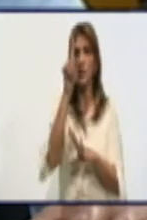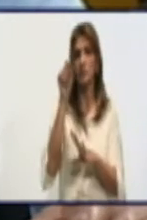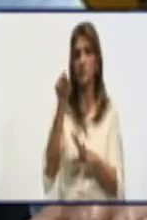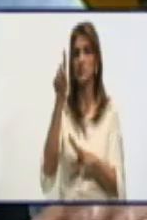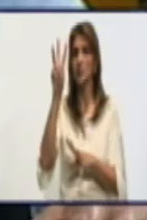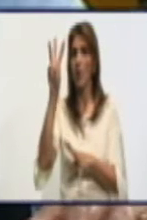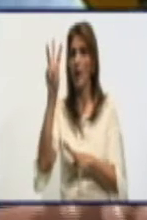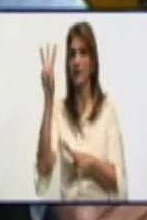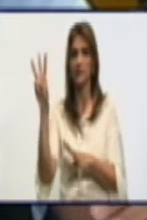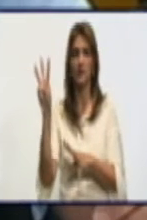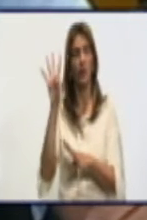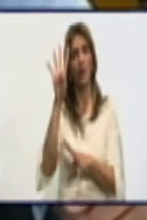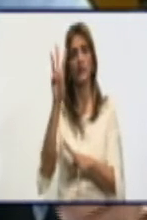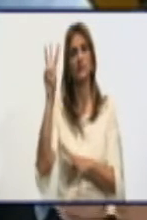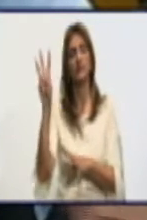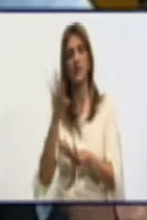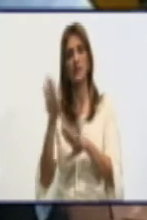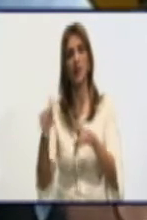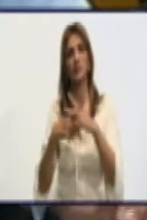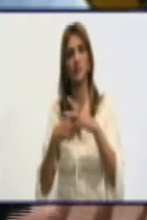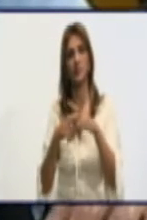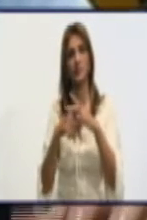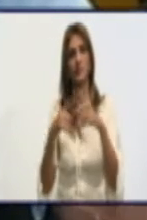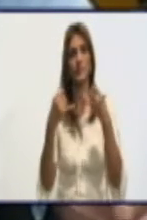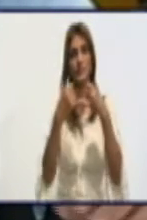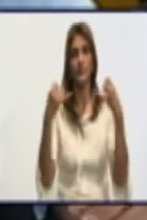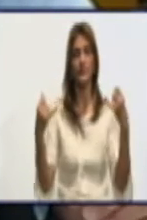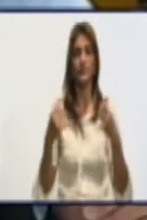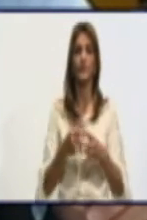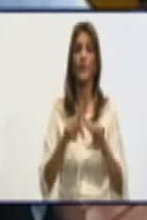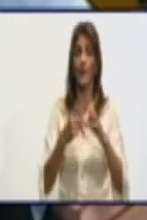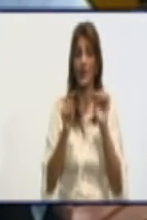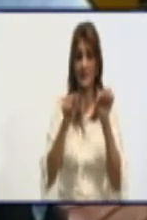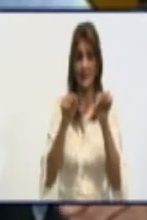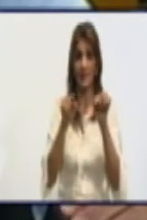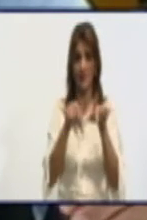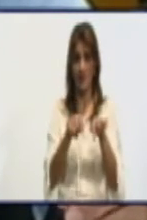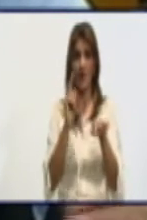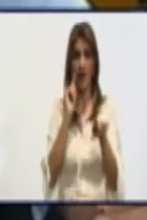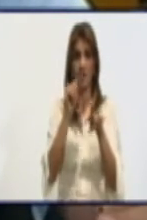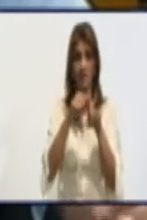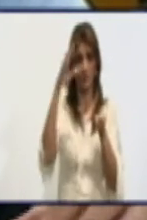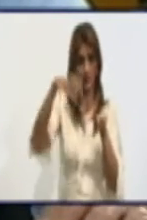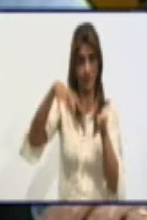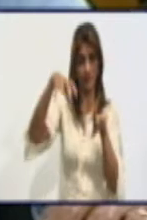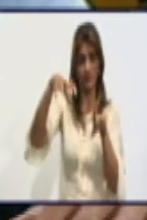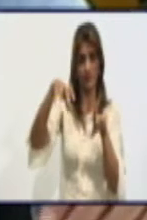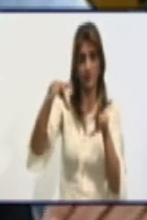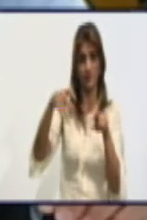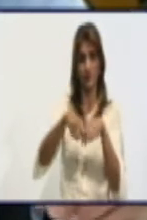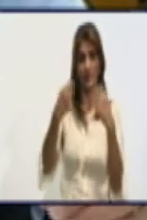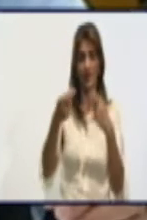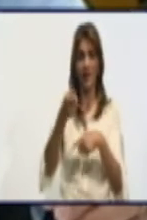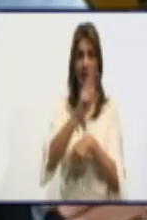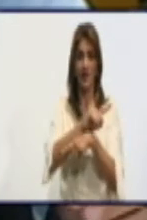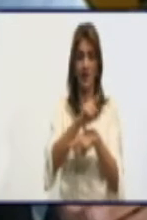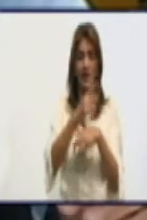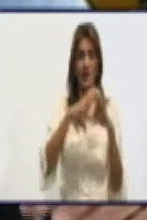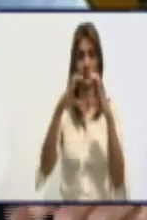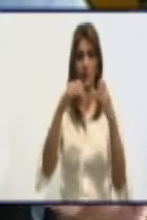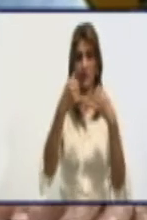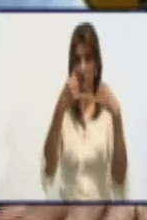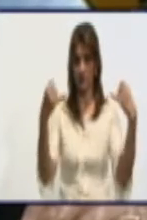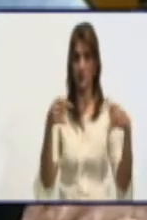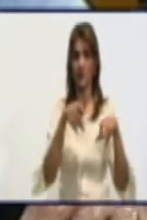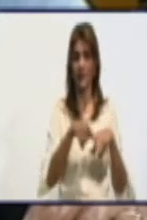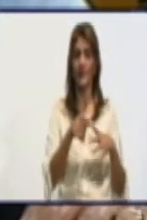el servicio completo. También, motivado por esta misma causa de la lluvia, los rayos fundamentalmente, en